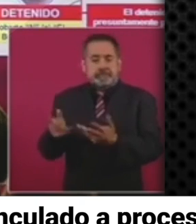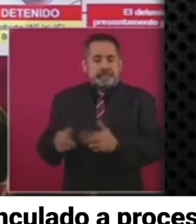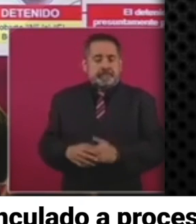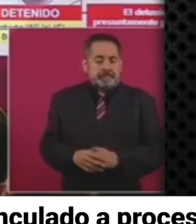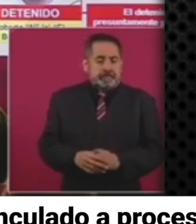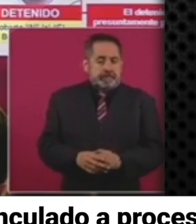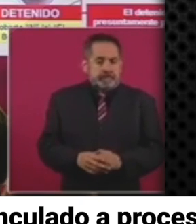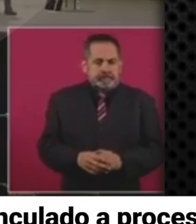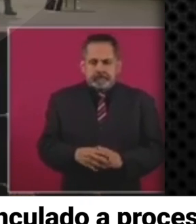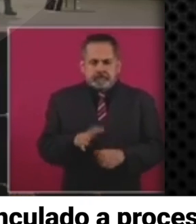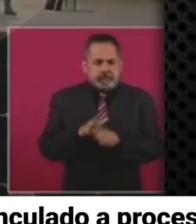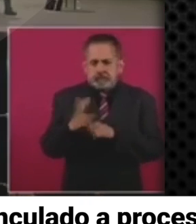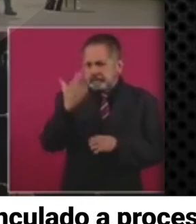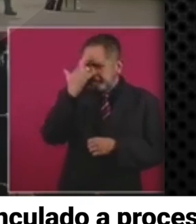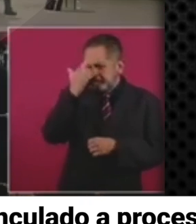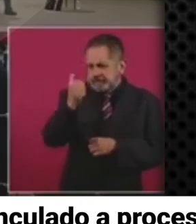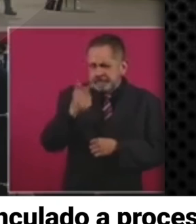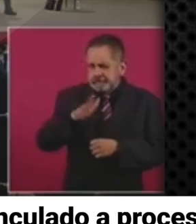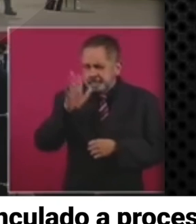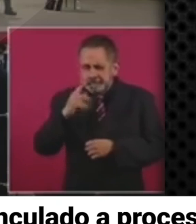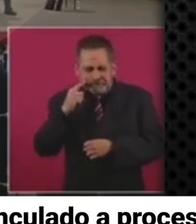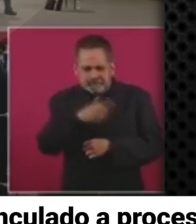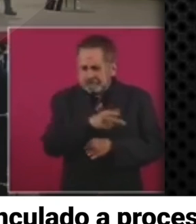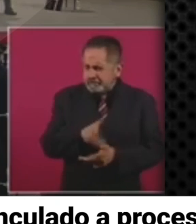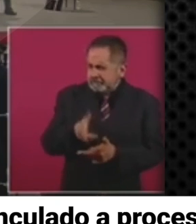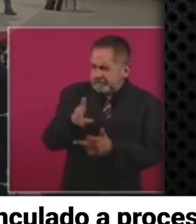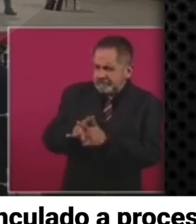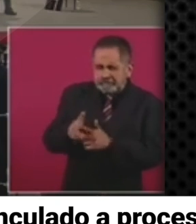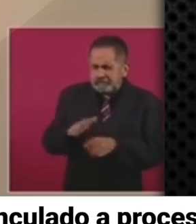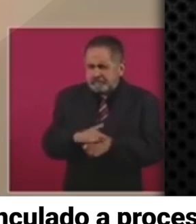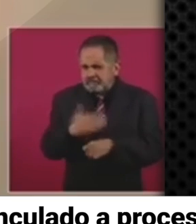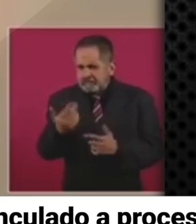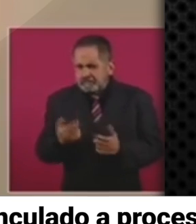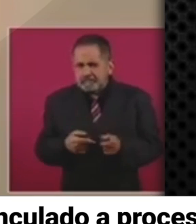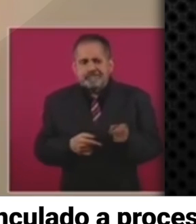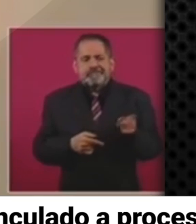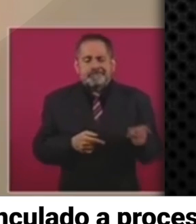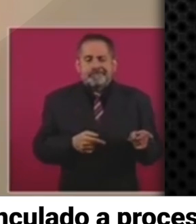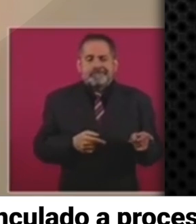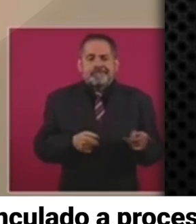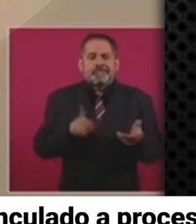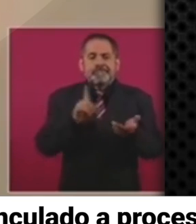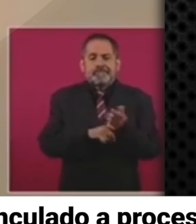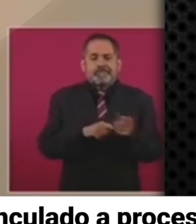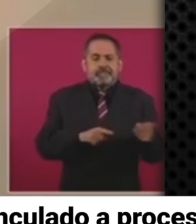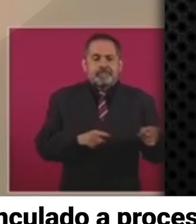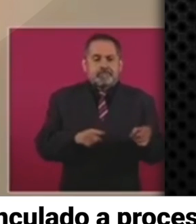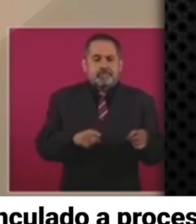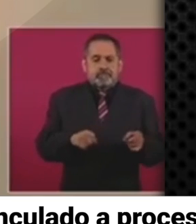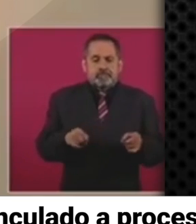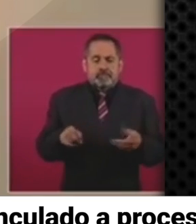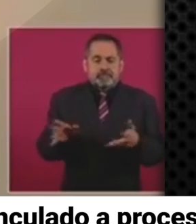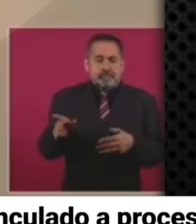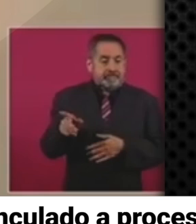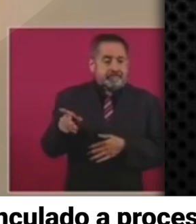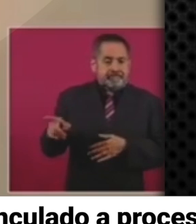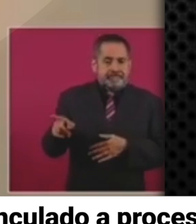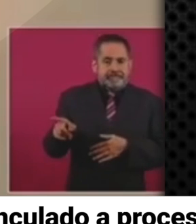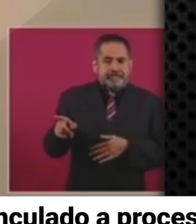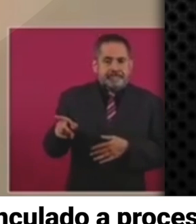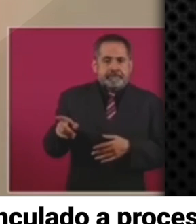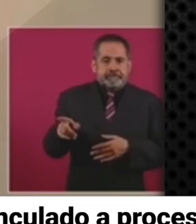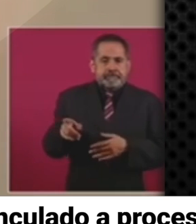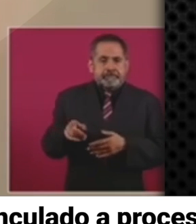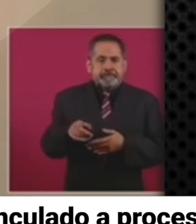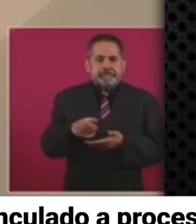El móvil, según informa la Fiscalía, tuvo que ver con un tema de extorsión por el